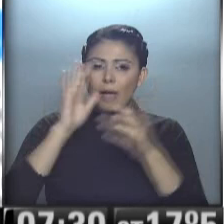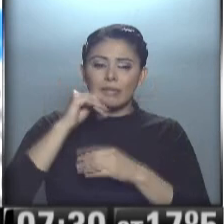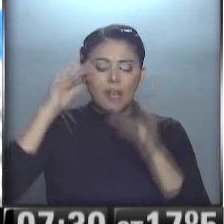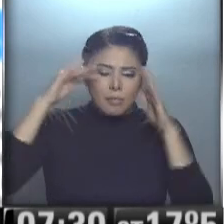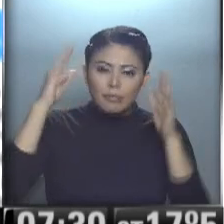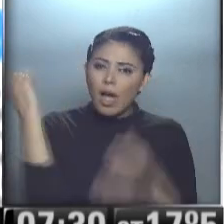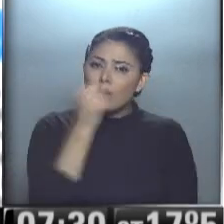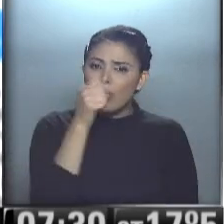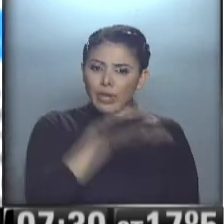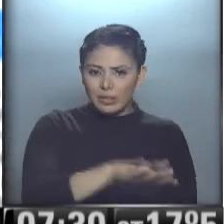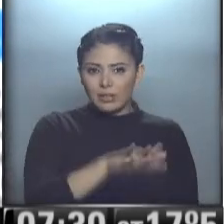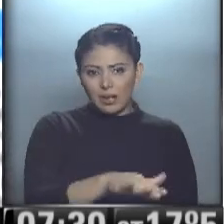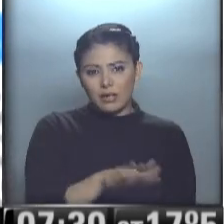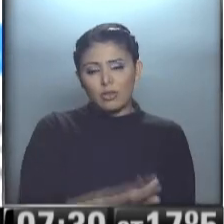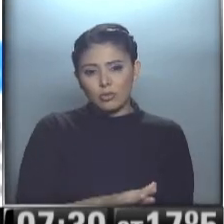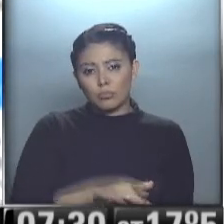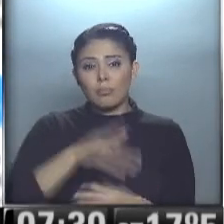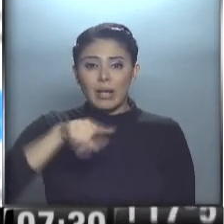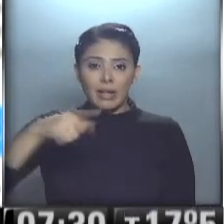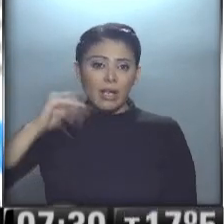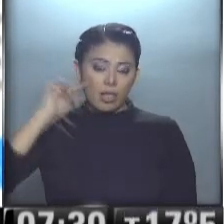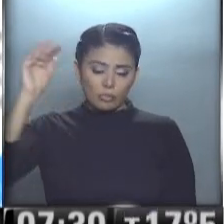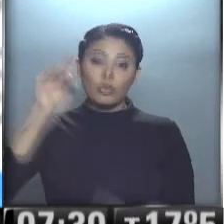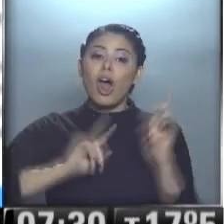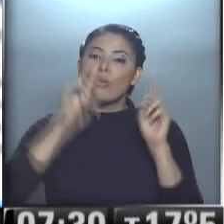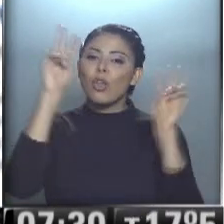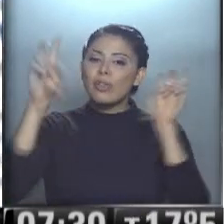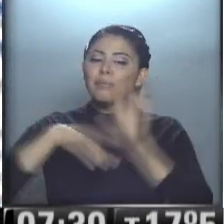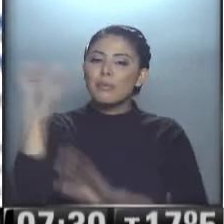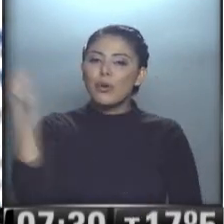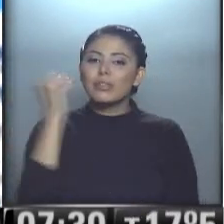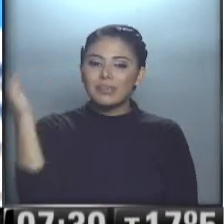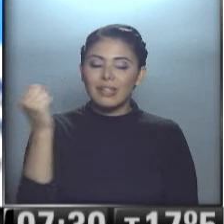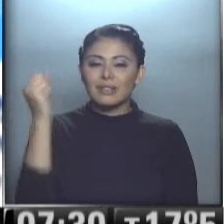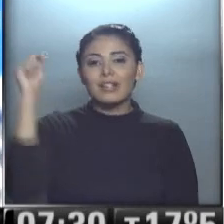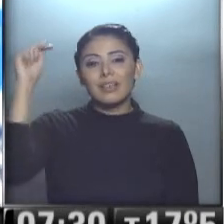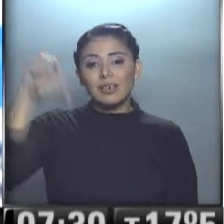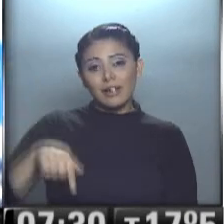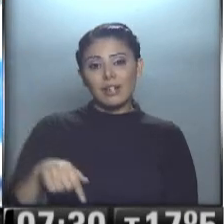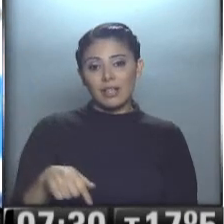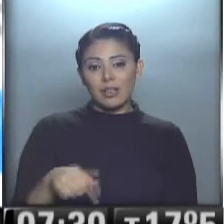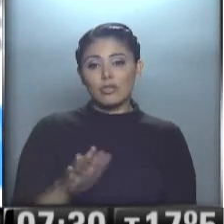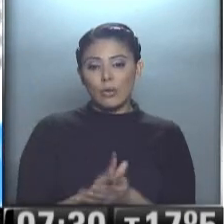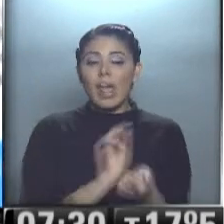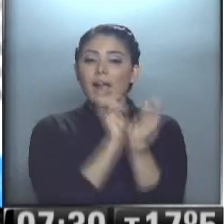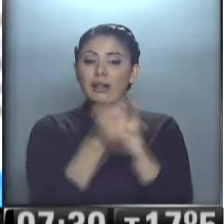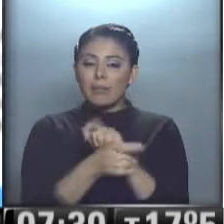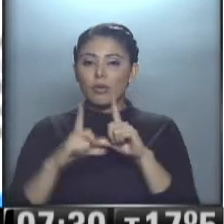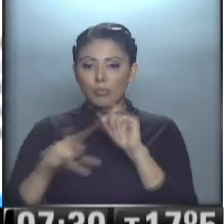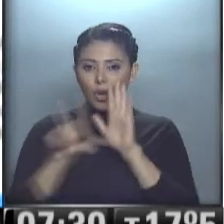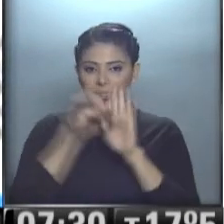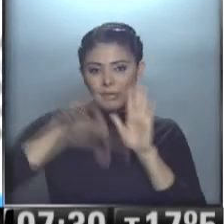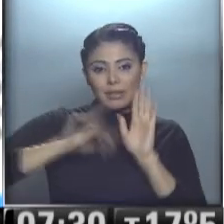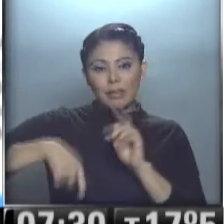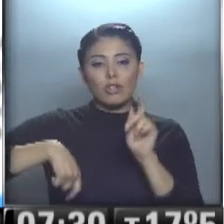al interés al niño sobre el de los adultos. Bueno, algunos de los temas destacados de la reforma del Código Civil